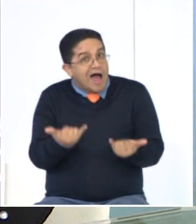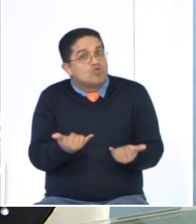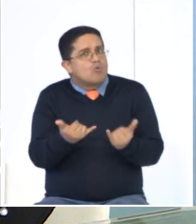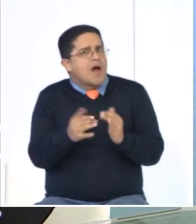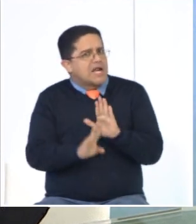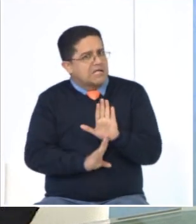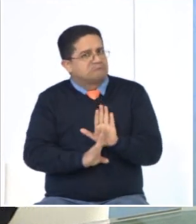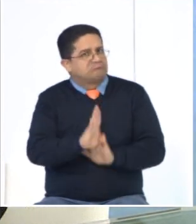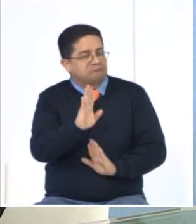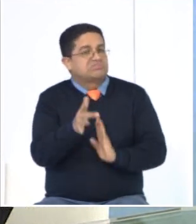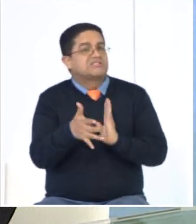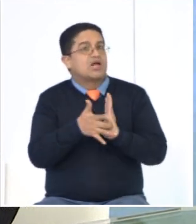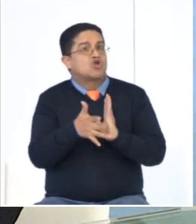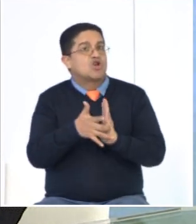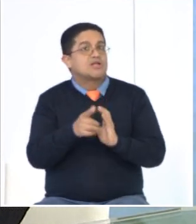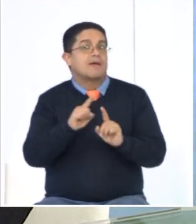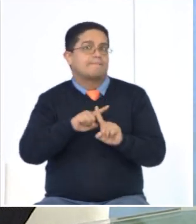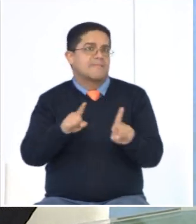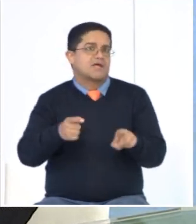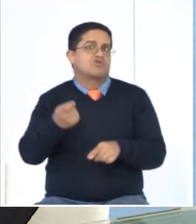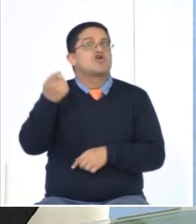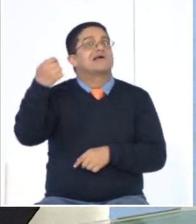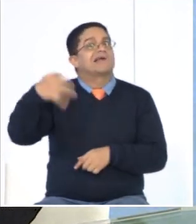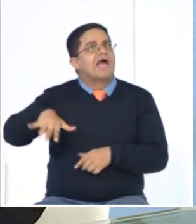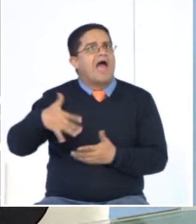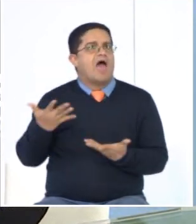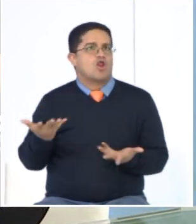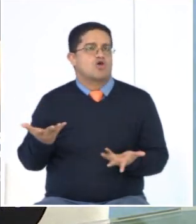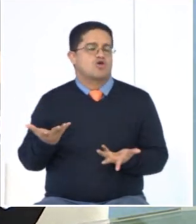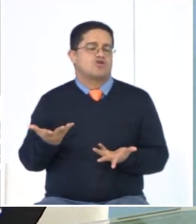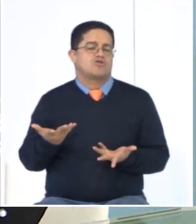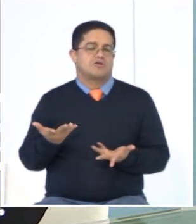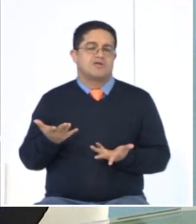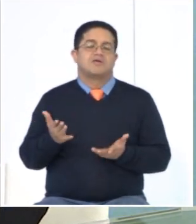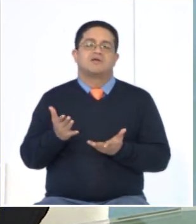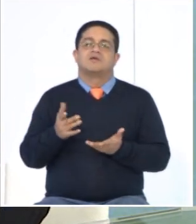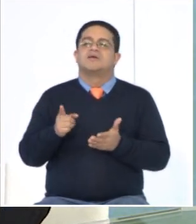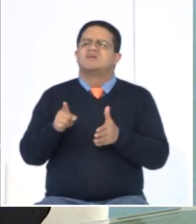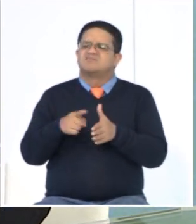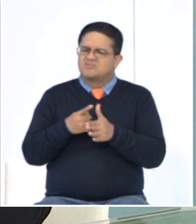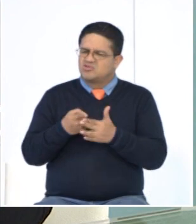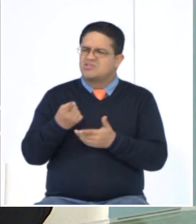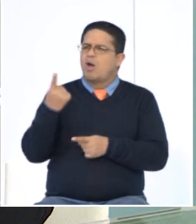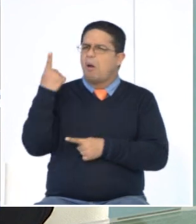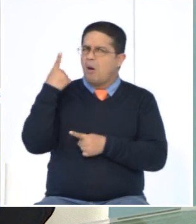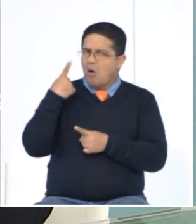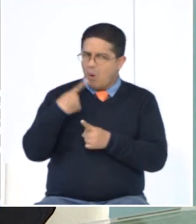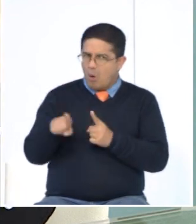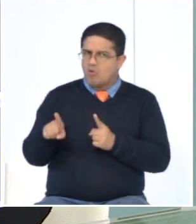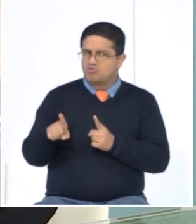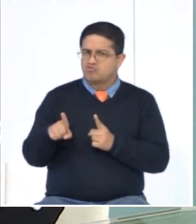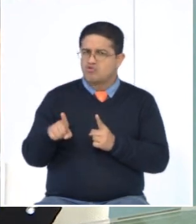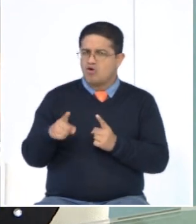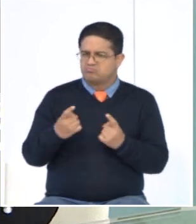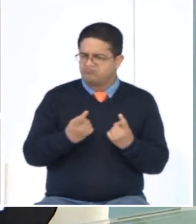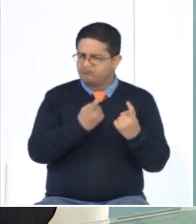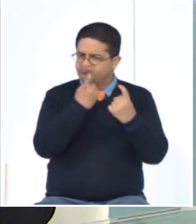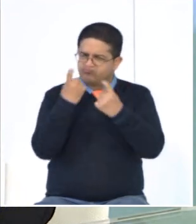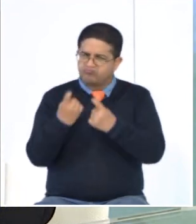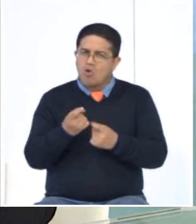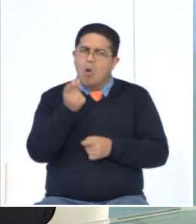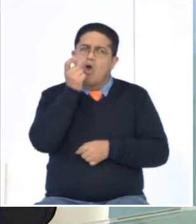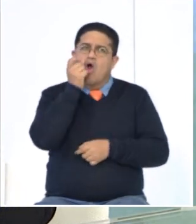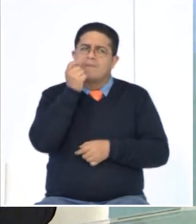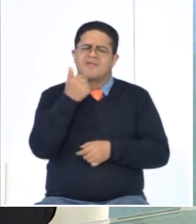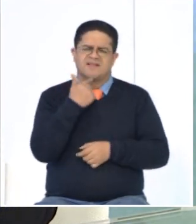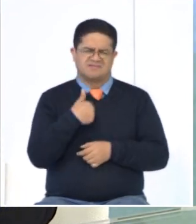avanzado muchísimo, pero son mucho más costosos que hacerse un tacto rectal. Sí. ¿Qué estudio podría ayudar a este caballero que nos está viendo y que